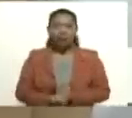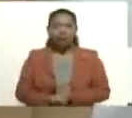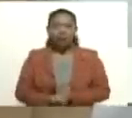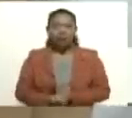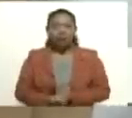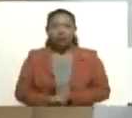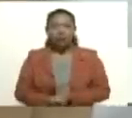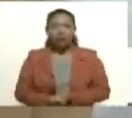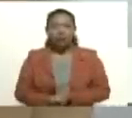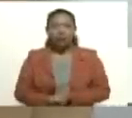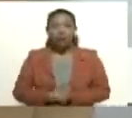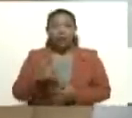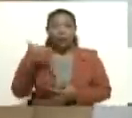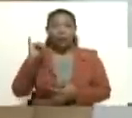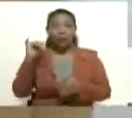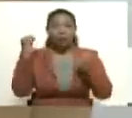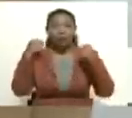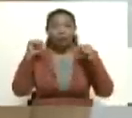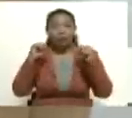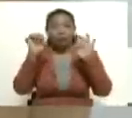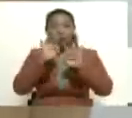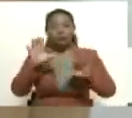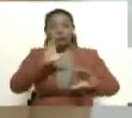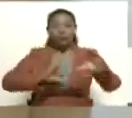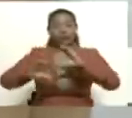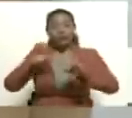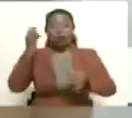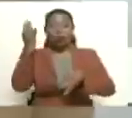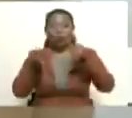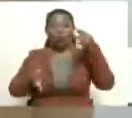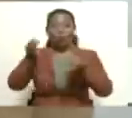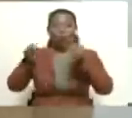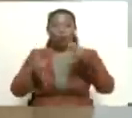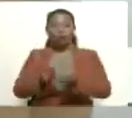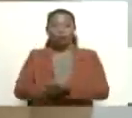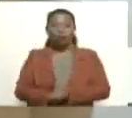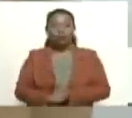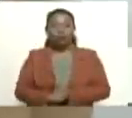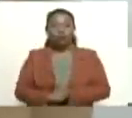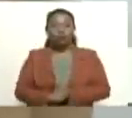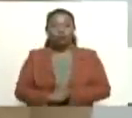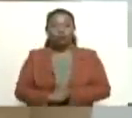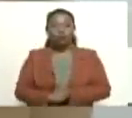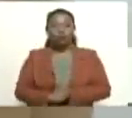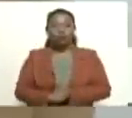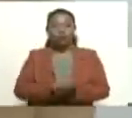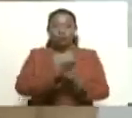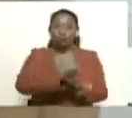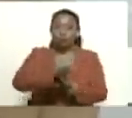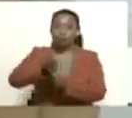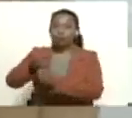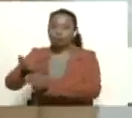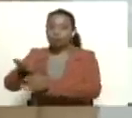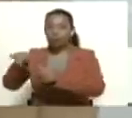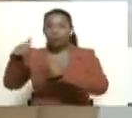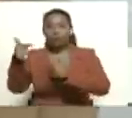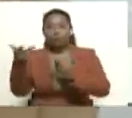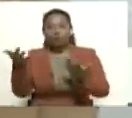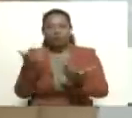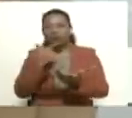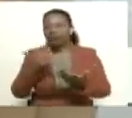no pertenecemos ni practicamos las ciencias jurídicas. A confesión de parte, relevo de pruebas. ¿Qué quiere decir